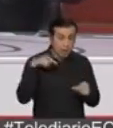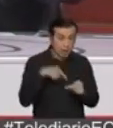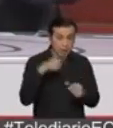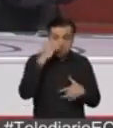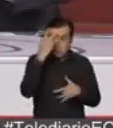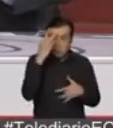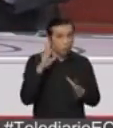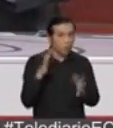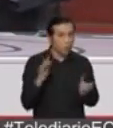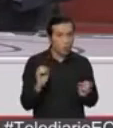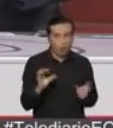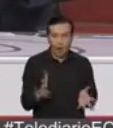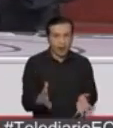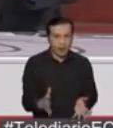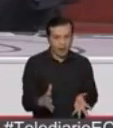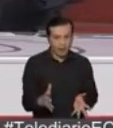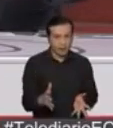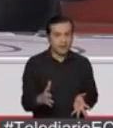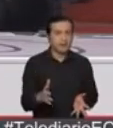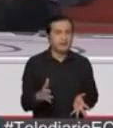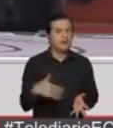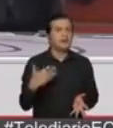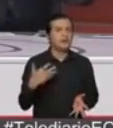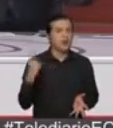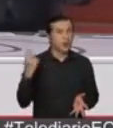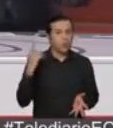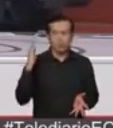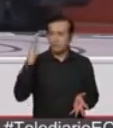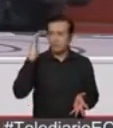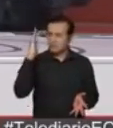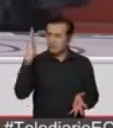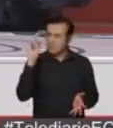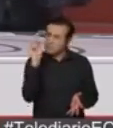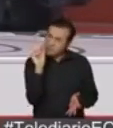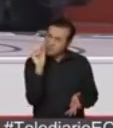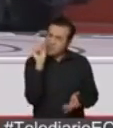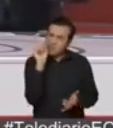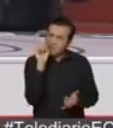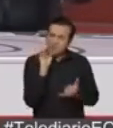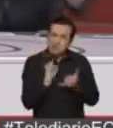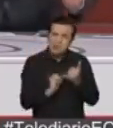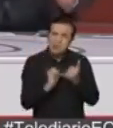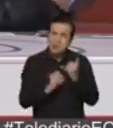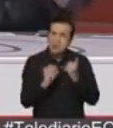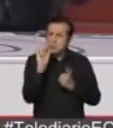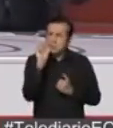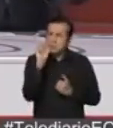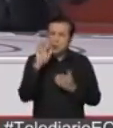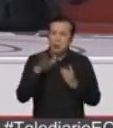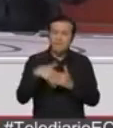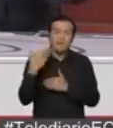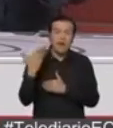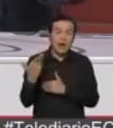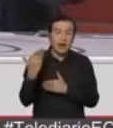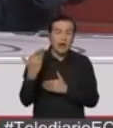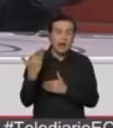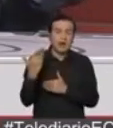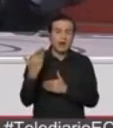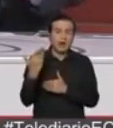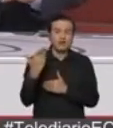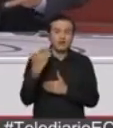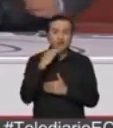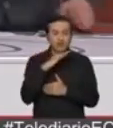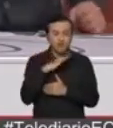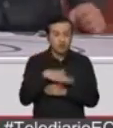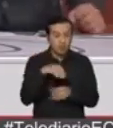donde se enviaba el camarón? Solamente se determinó estas trazas de manera externa, no el producto contaminado como